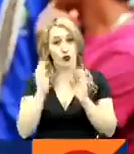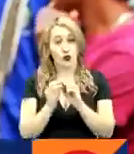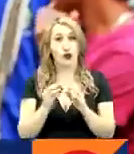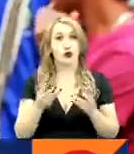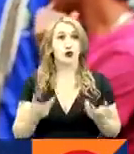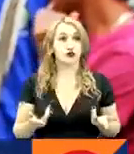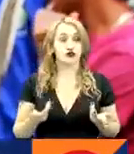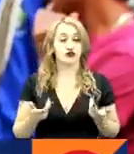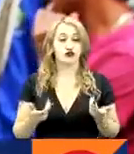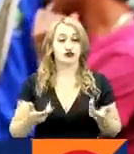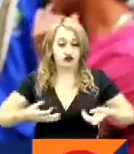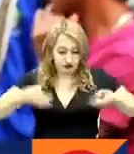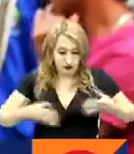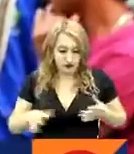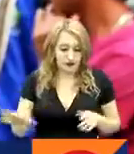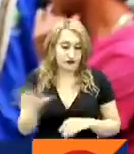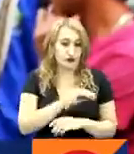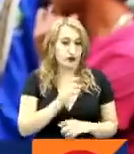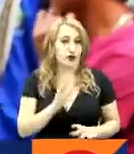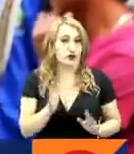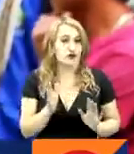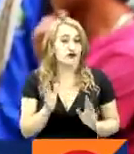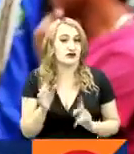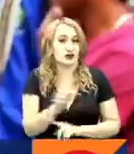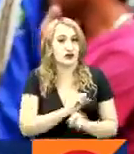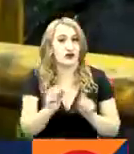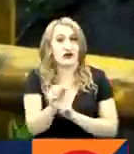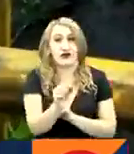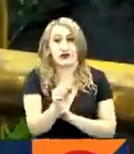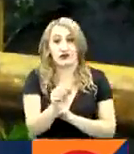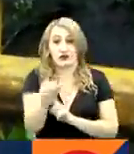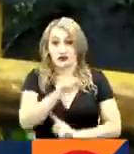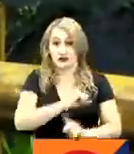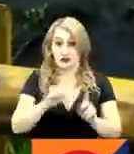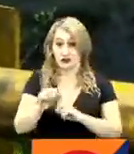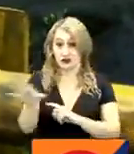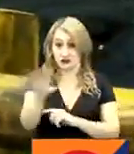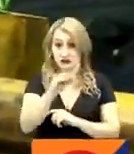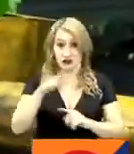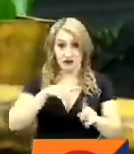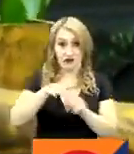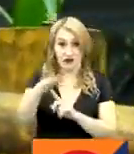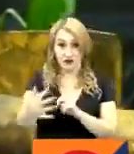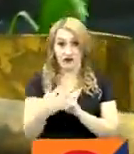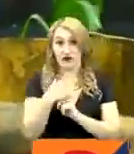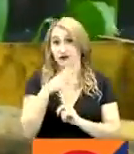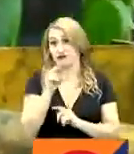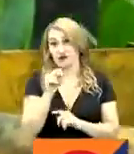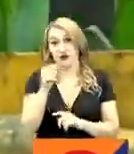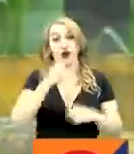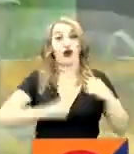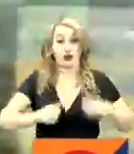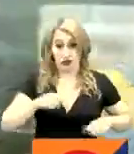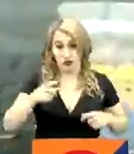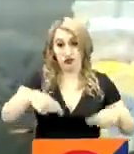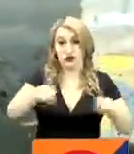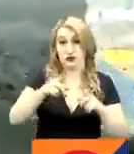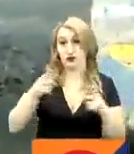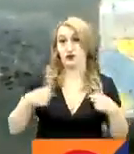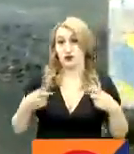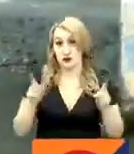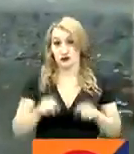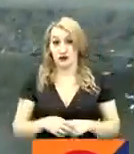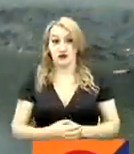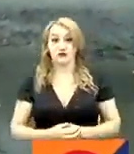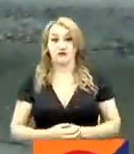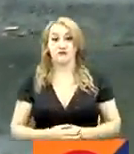pues somos pueblo y entre pueblo pues no es bueno la semar no se salen herido de ello salimos ario nosotros luego de dialogar